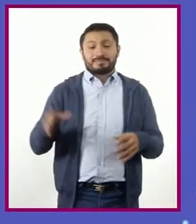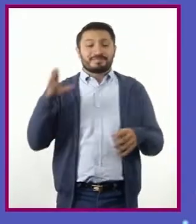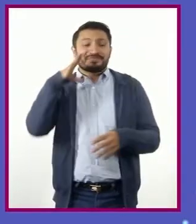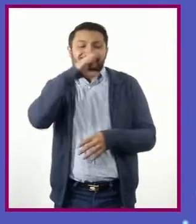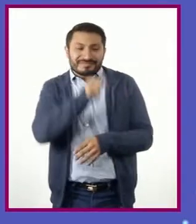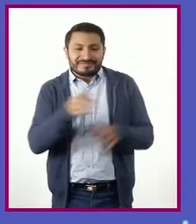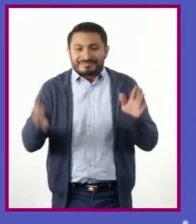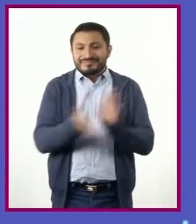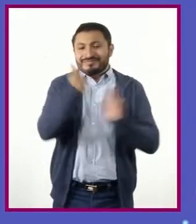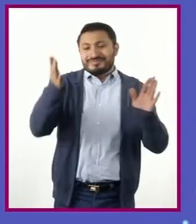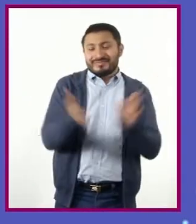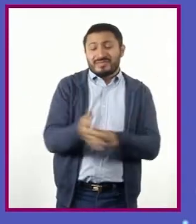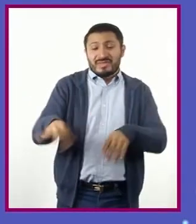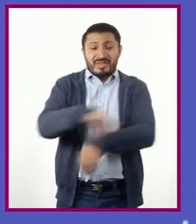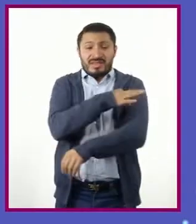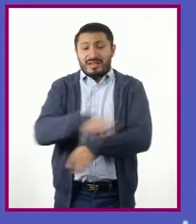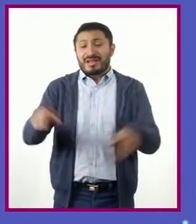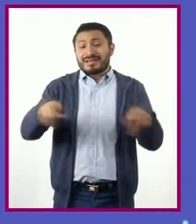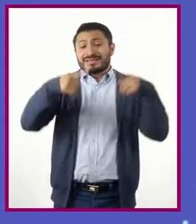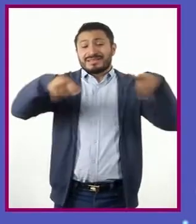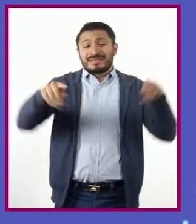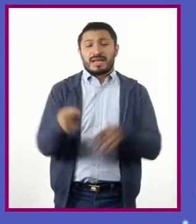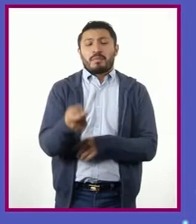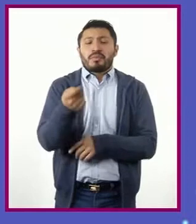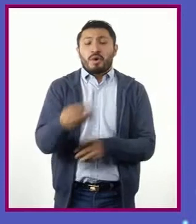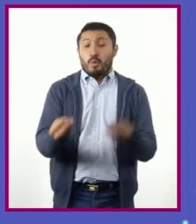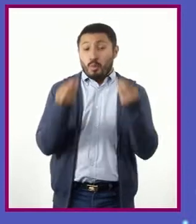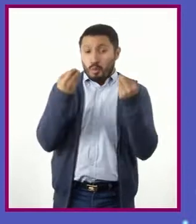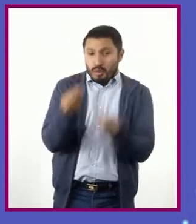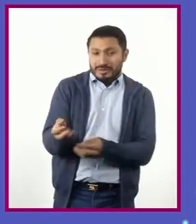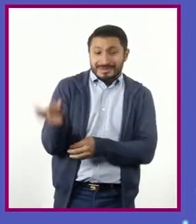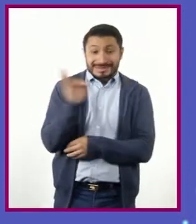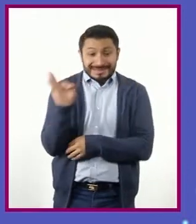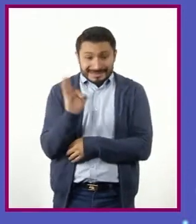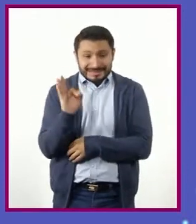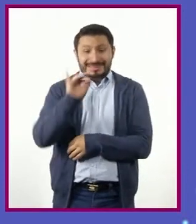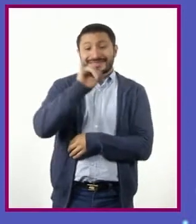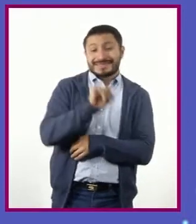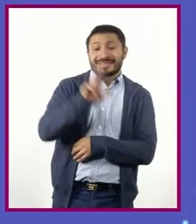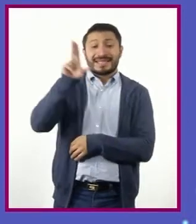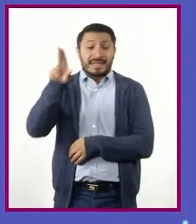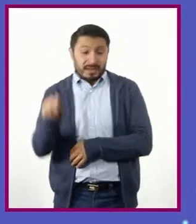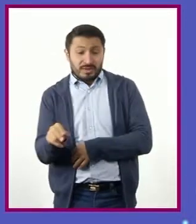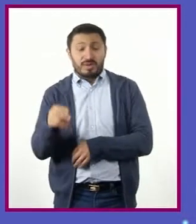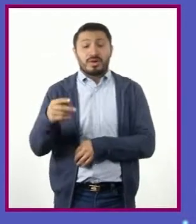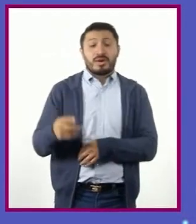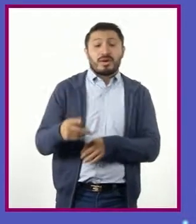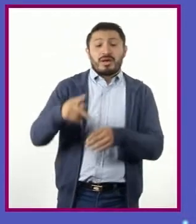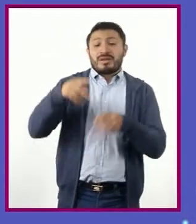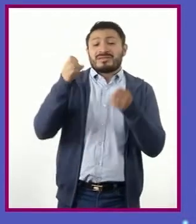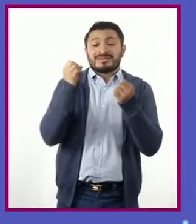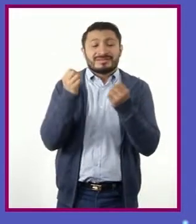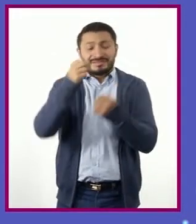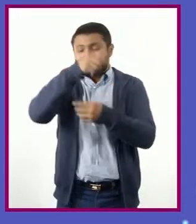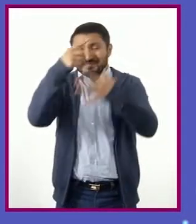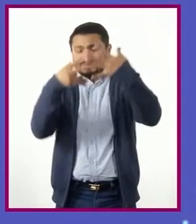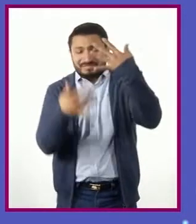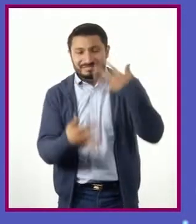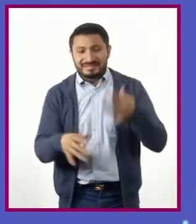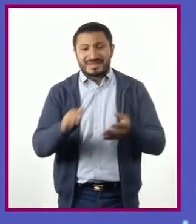construye. Métrica armonía, poco, mucho, sí, no. Purpuracía,